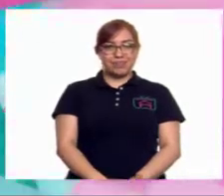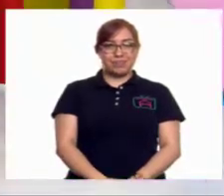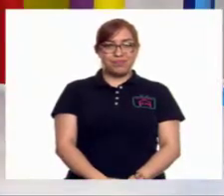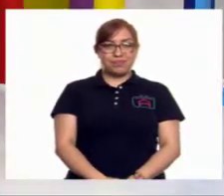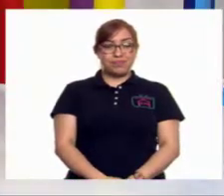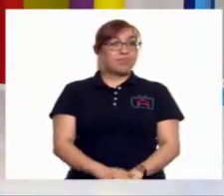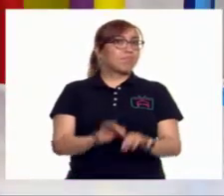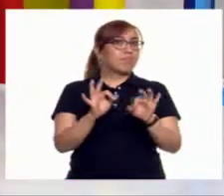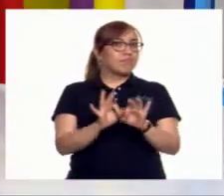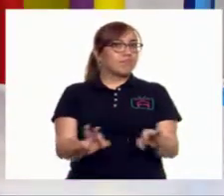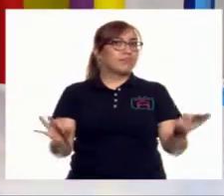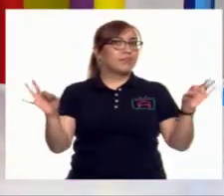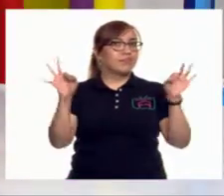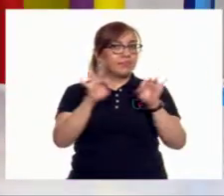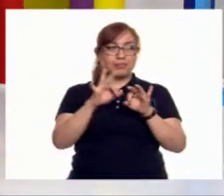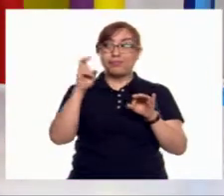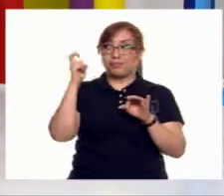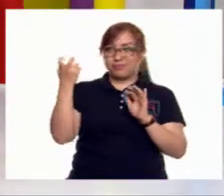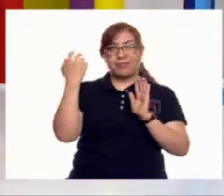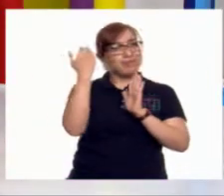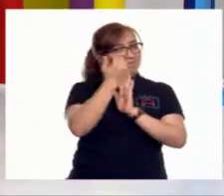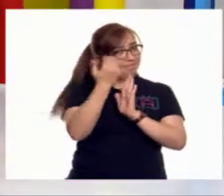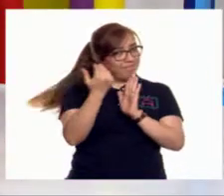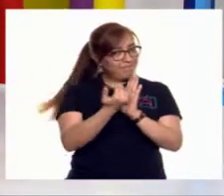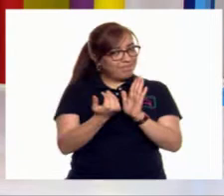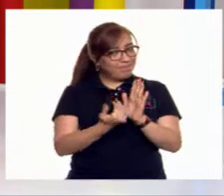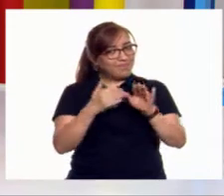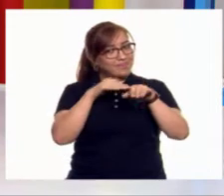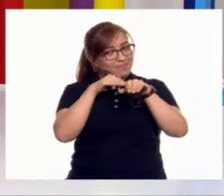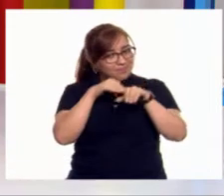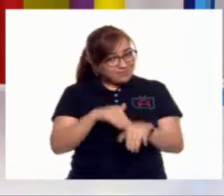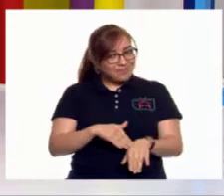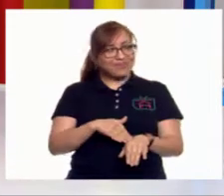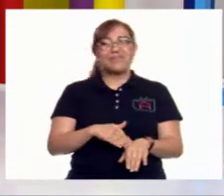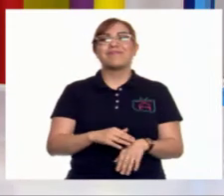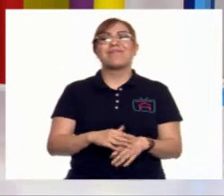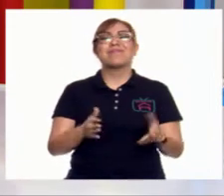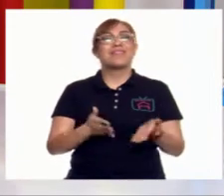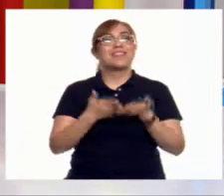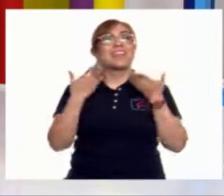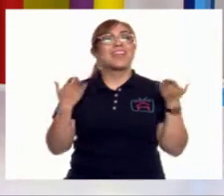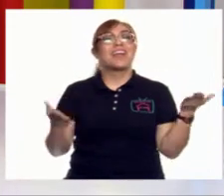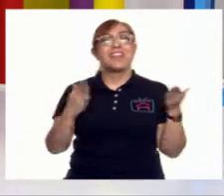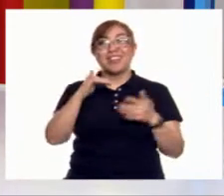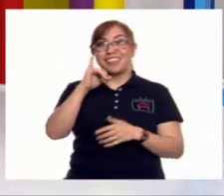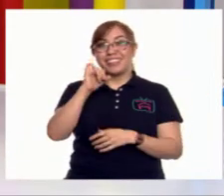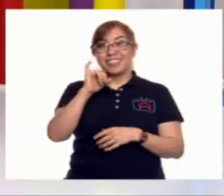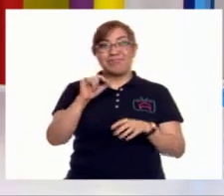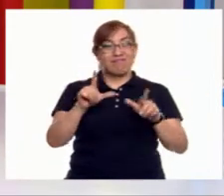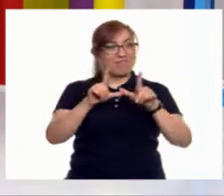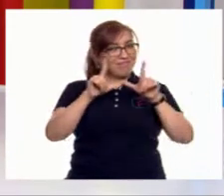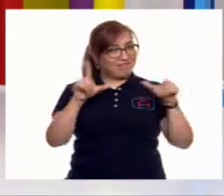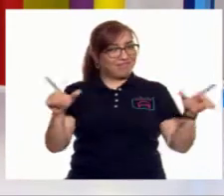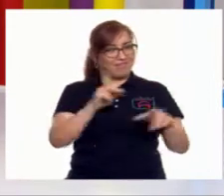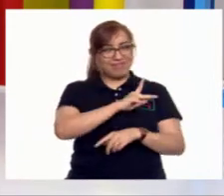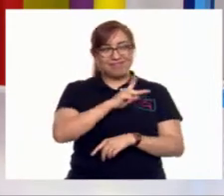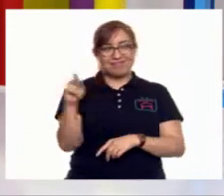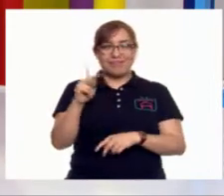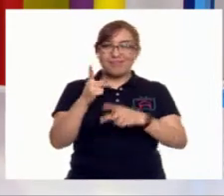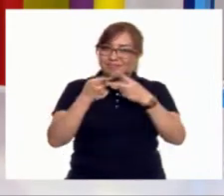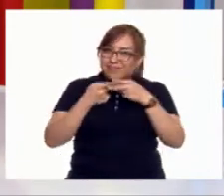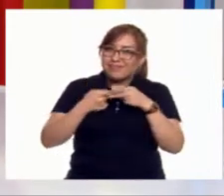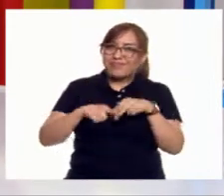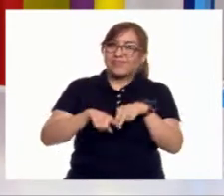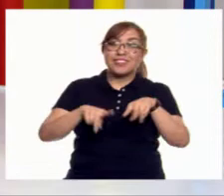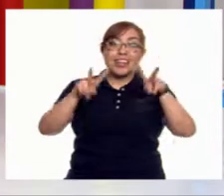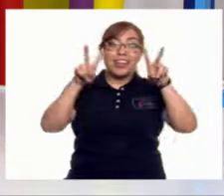Qué importante es seguir estas recomendaciones, ¿verdad? Muy bien, ahora sí estamos listas y listos para comenzar. El